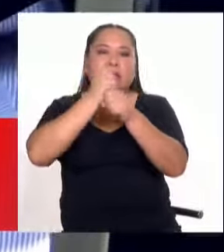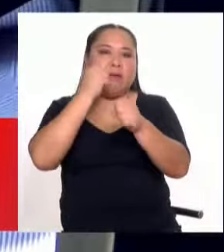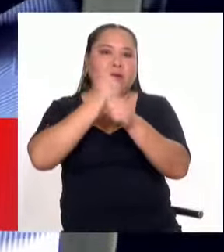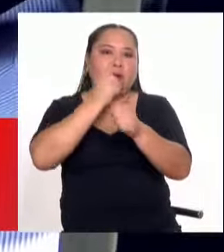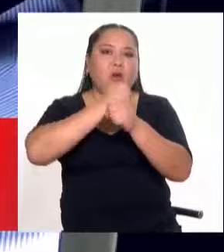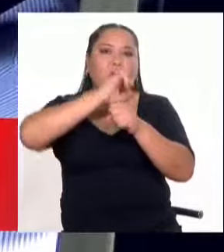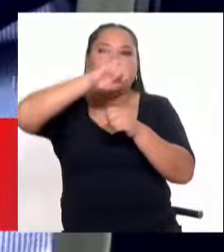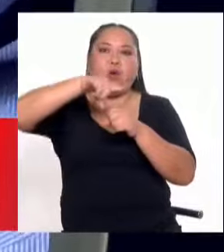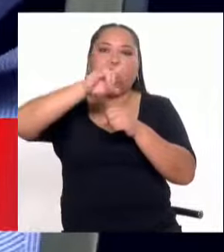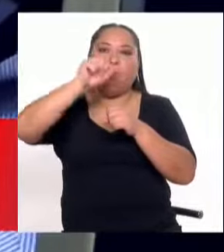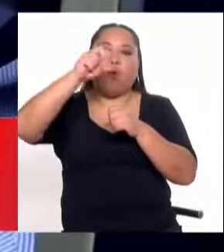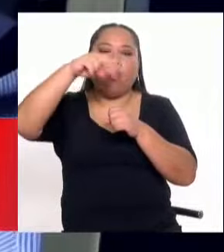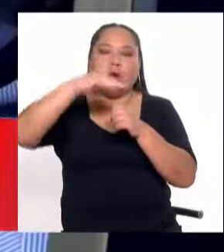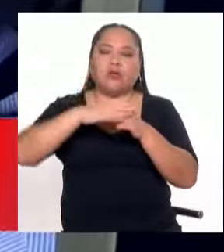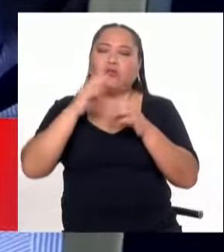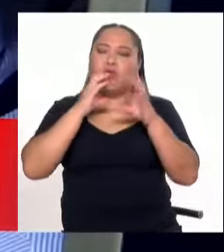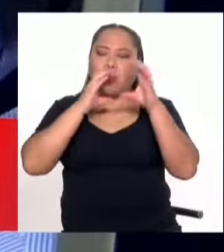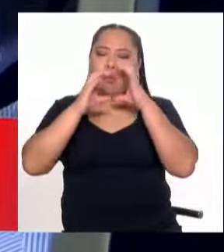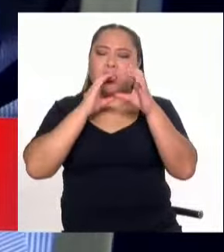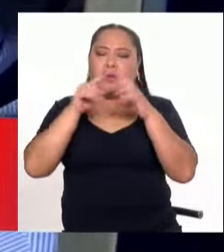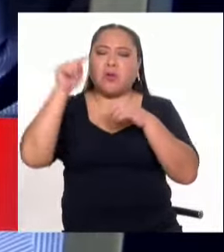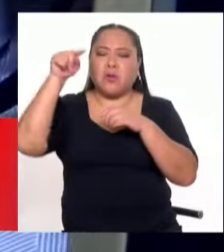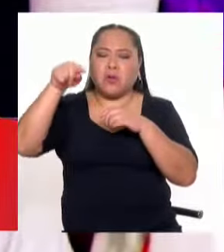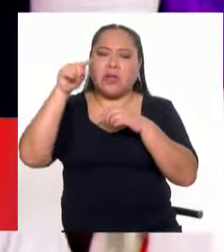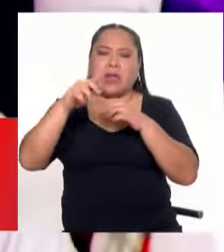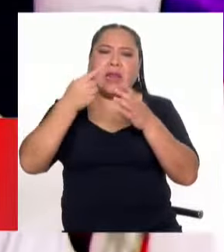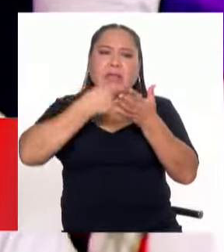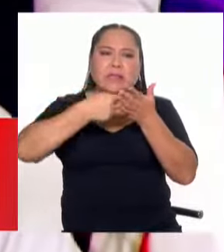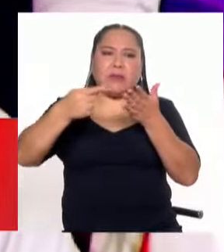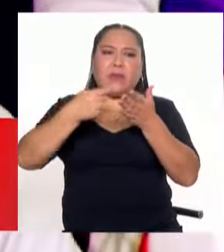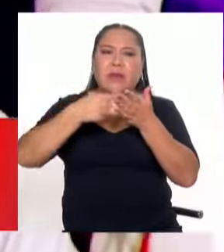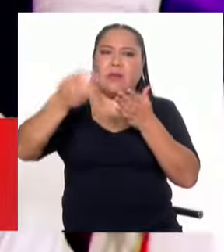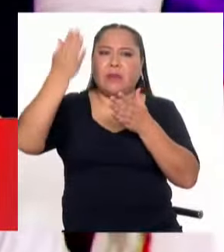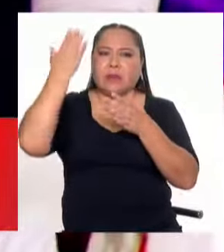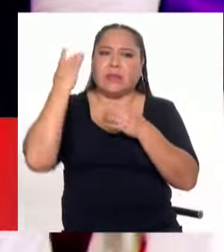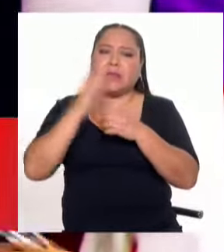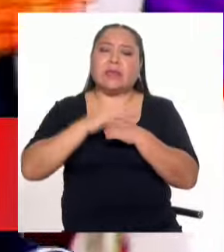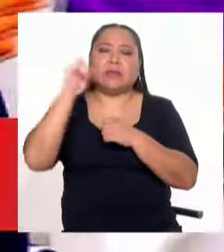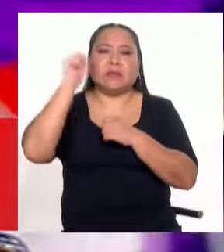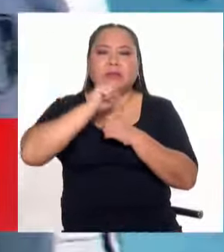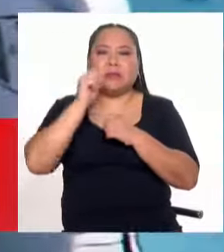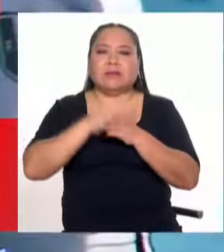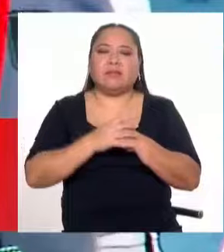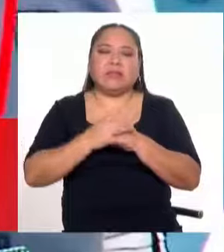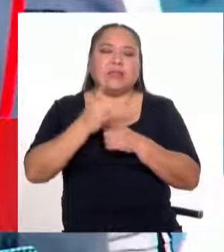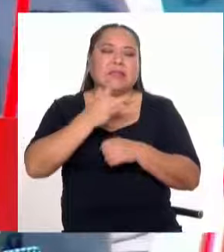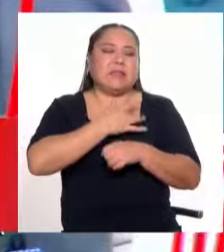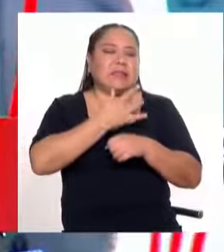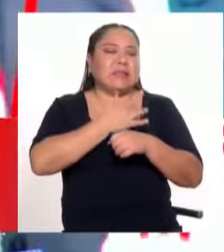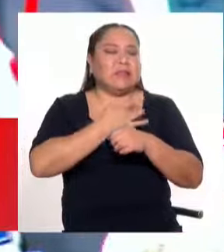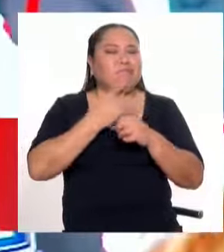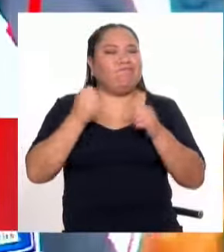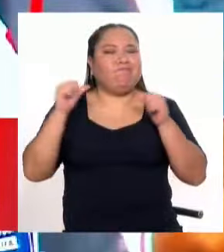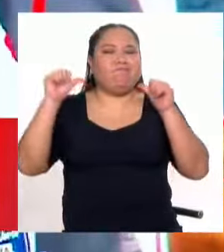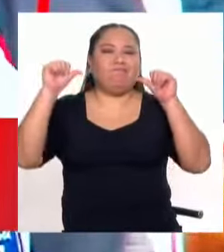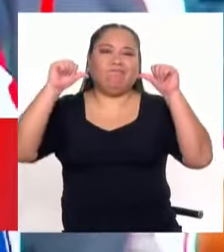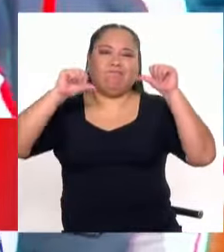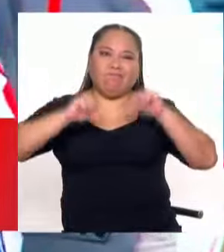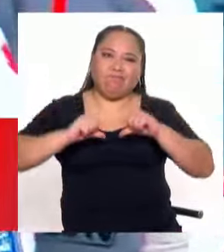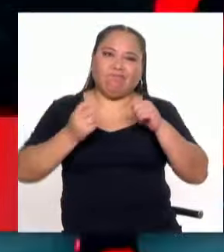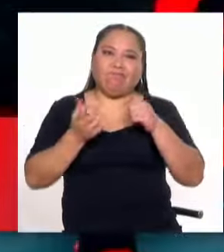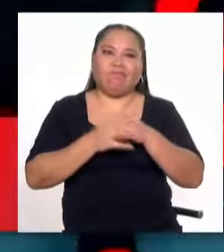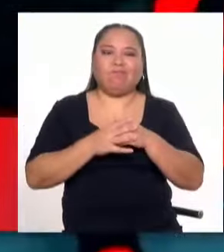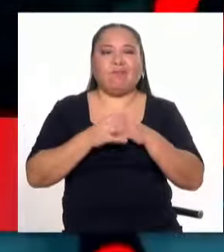conversé con él la semana pasada y lógicamente es incómodo y y y